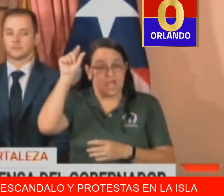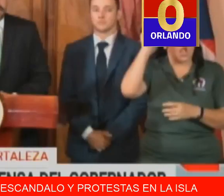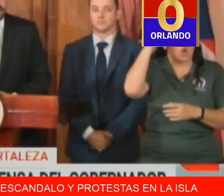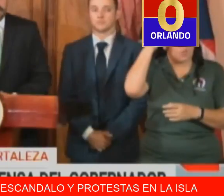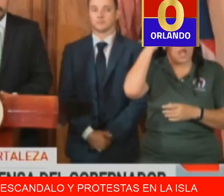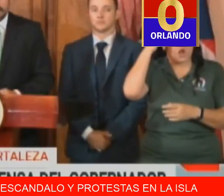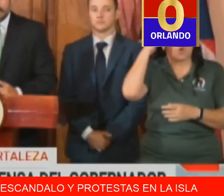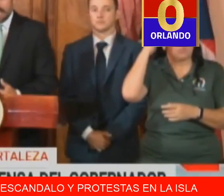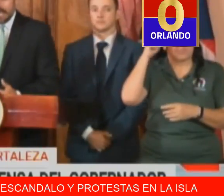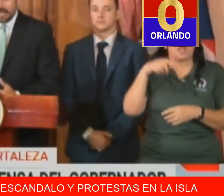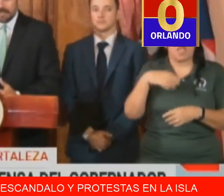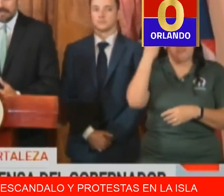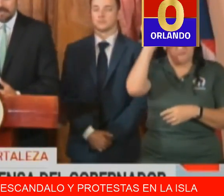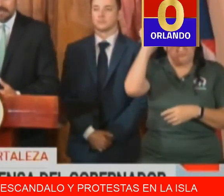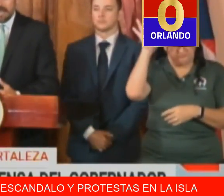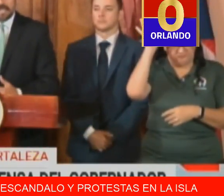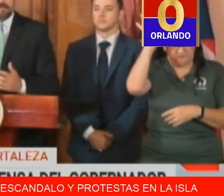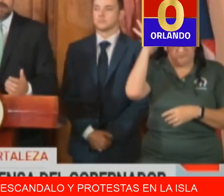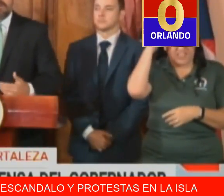federal.